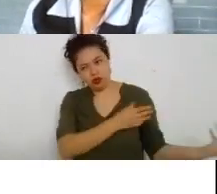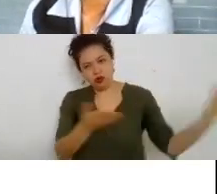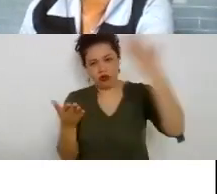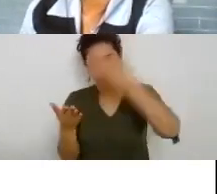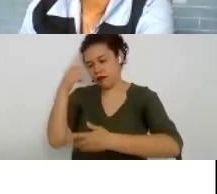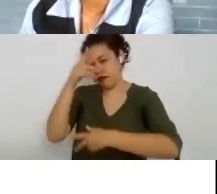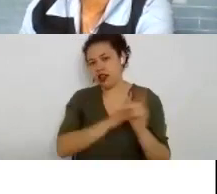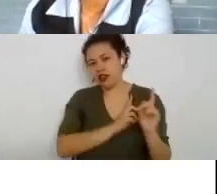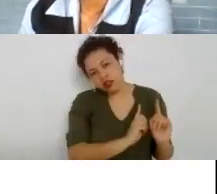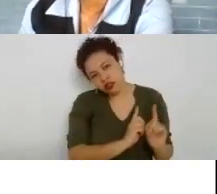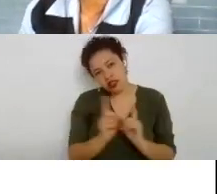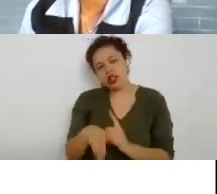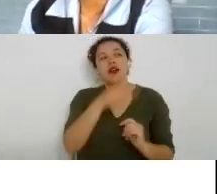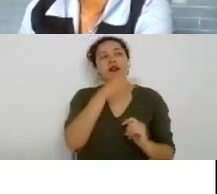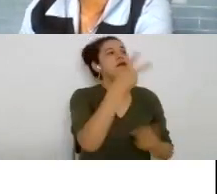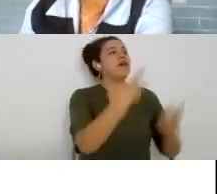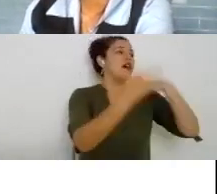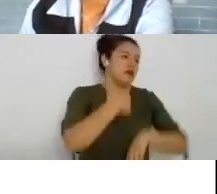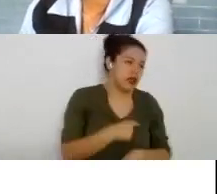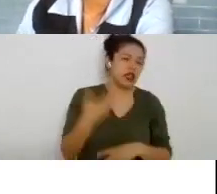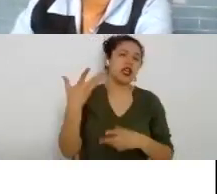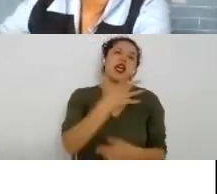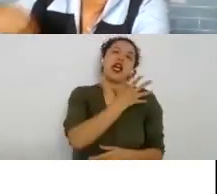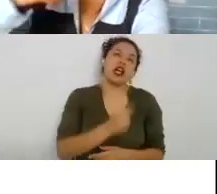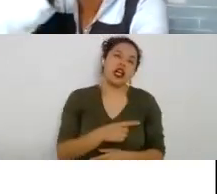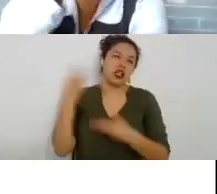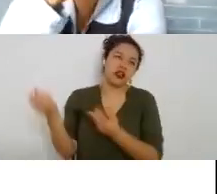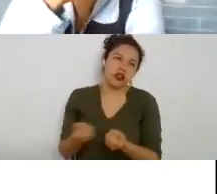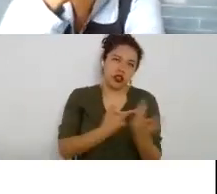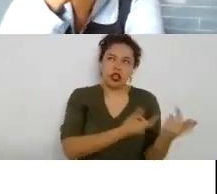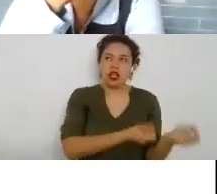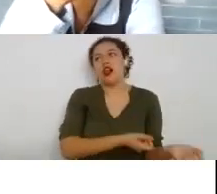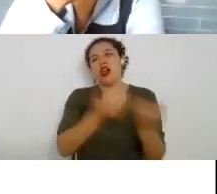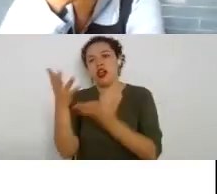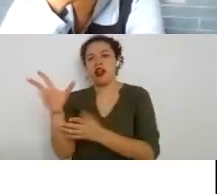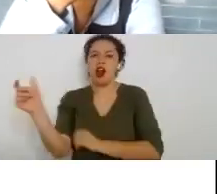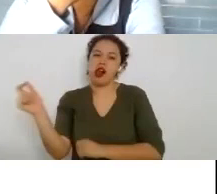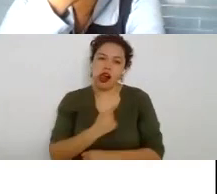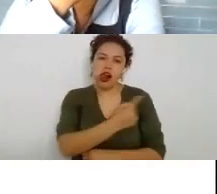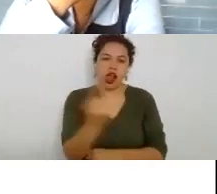avanzando y no esperar a que el papá llegue, recoja al joven, lo lleve, sino como para ir